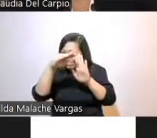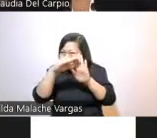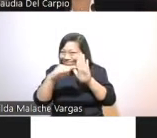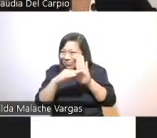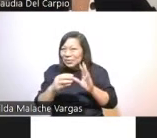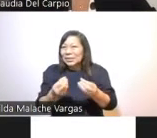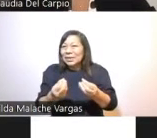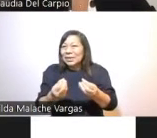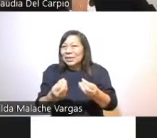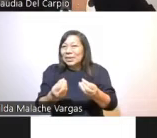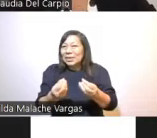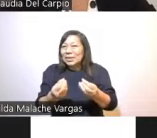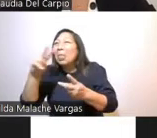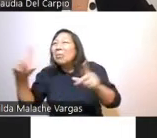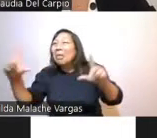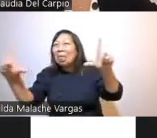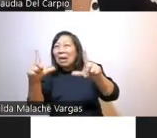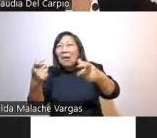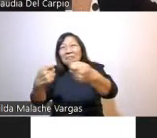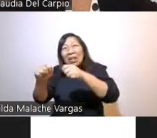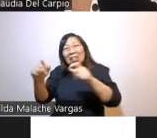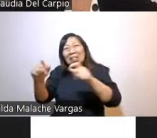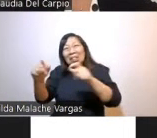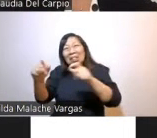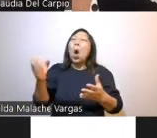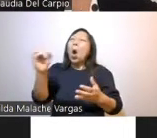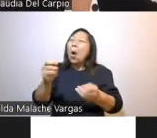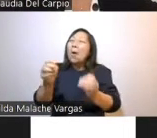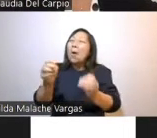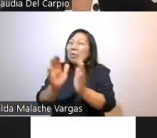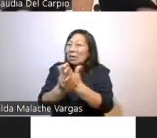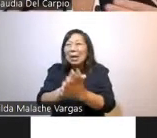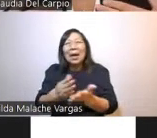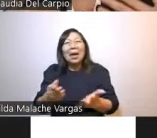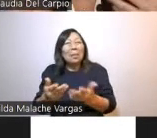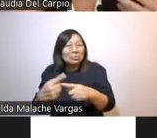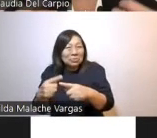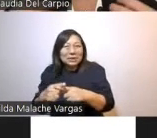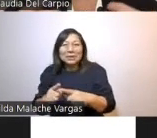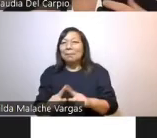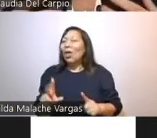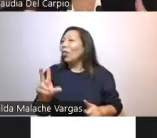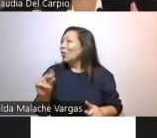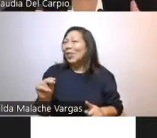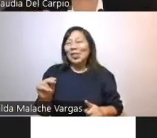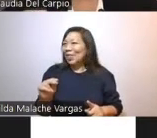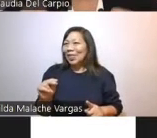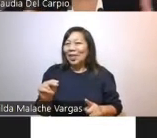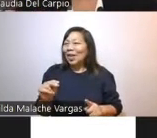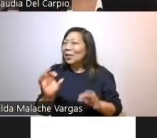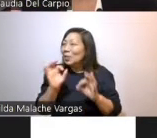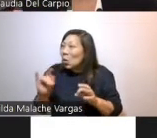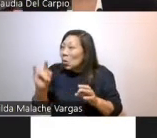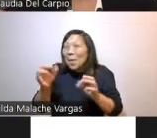marcas comerciales o cosméticas, porque justamente no son clínicamente aprobados, entonces no tienen todo el filtro en